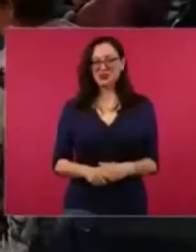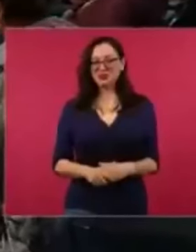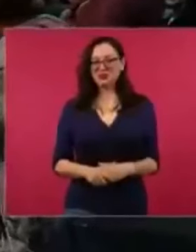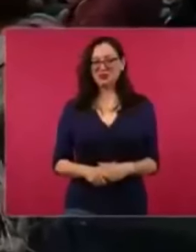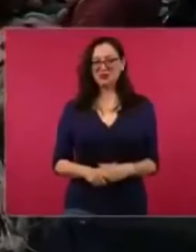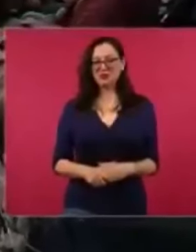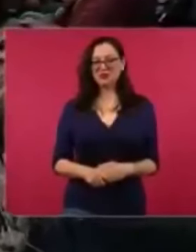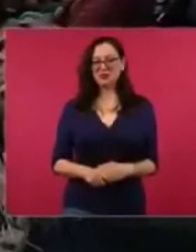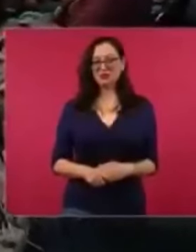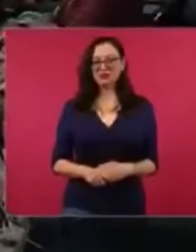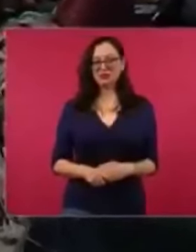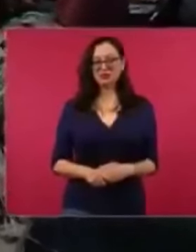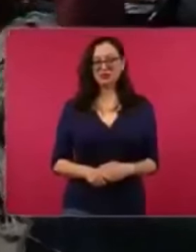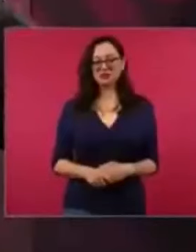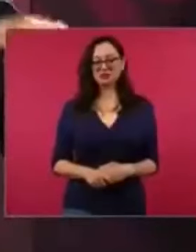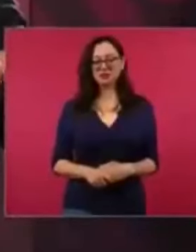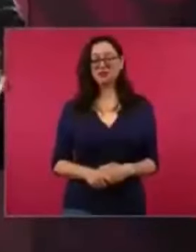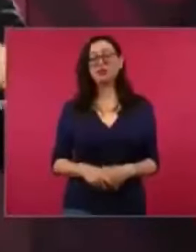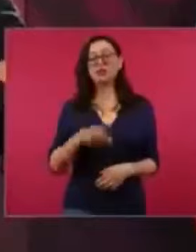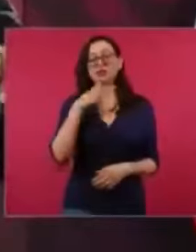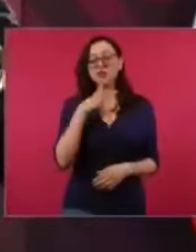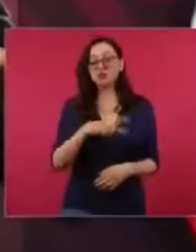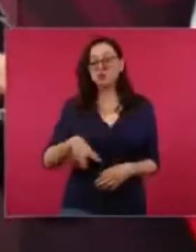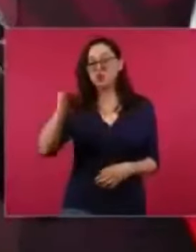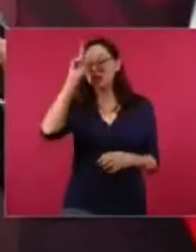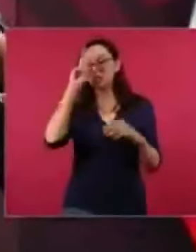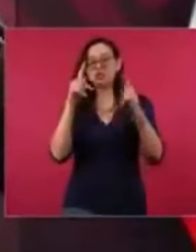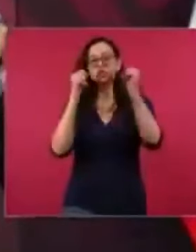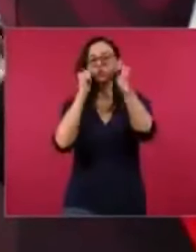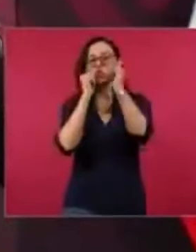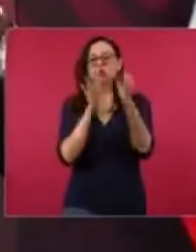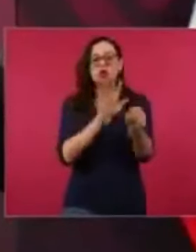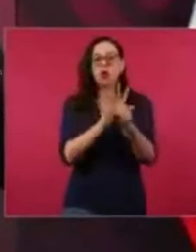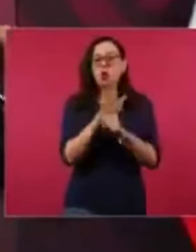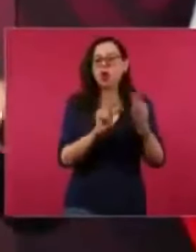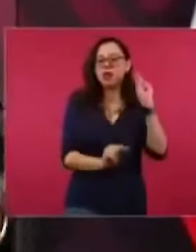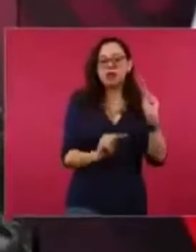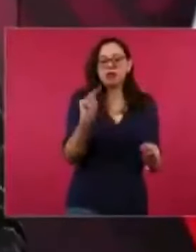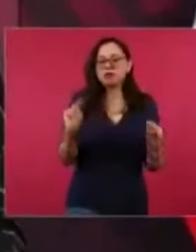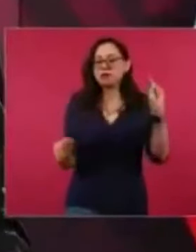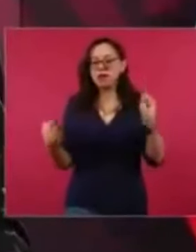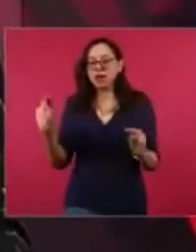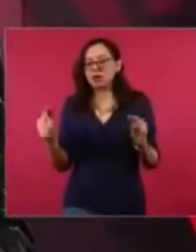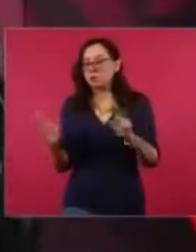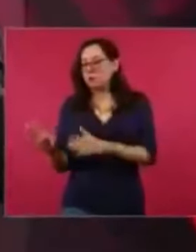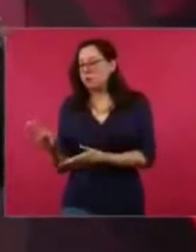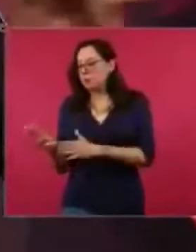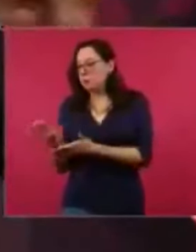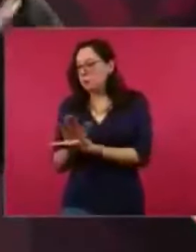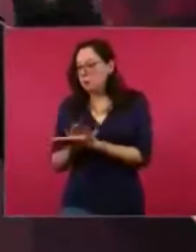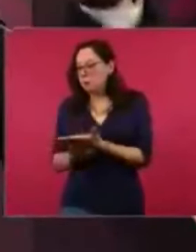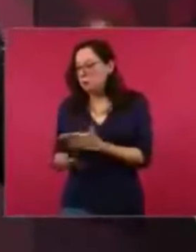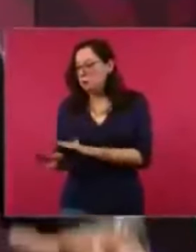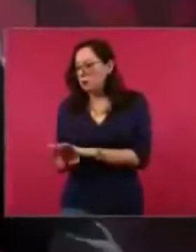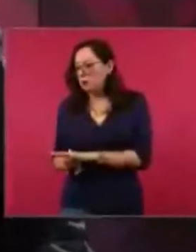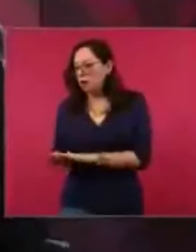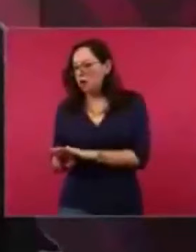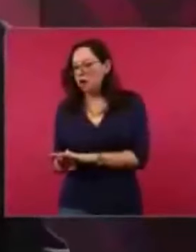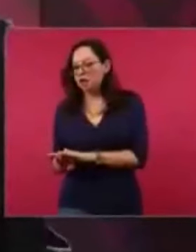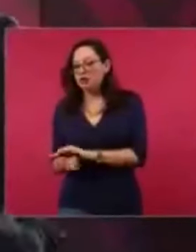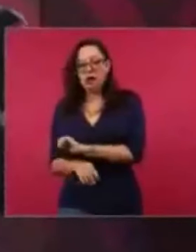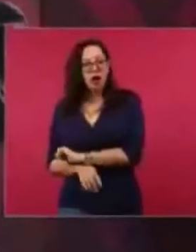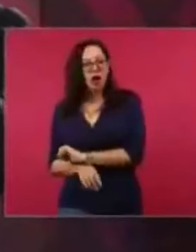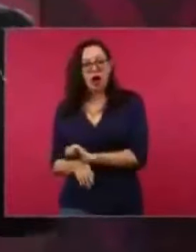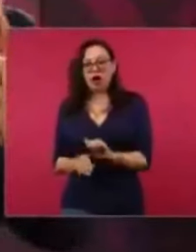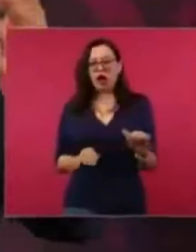no, la ignorancia se encuentra en todos los estratos, en todas las clases sociales y en todos los niveles de escolaridad.